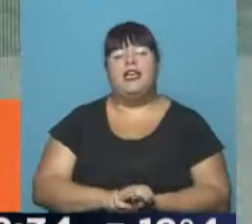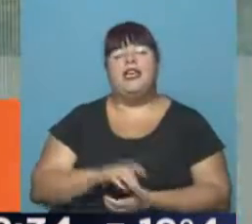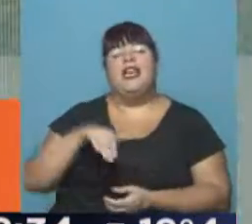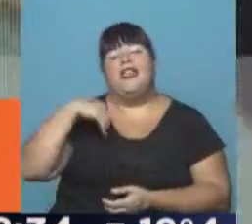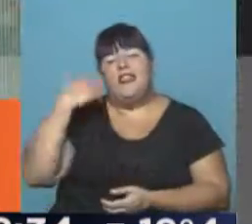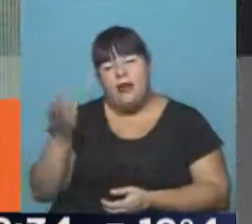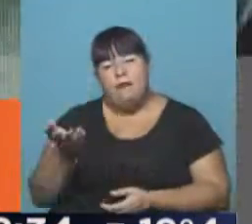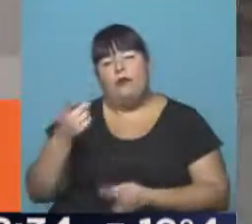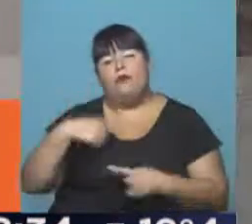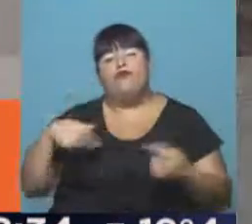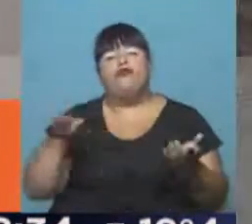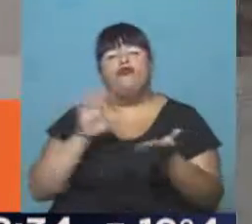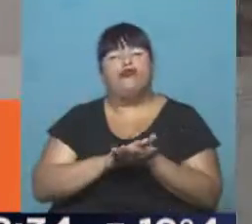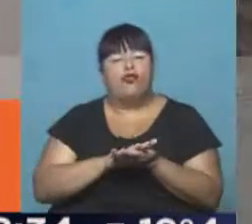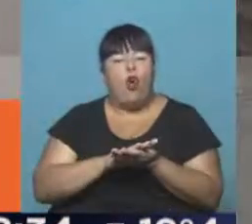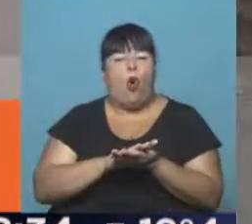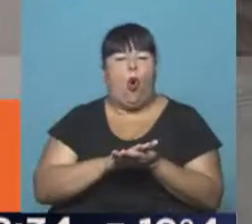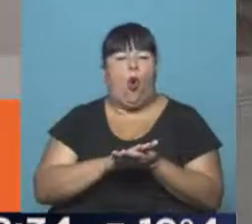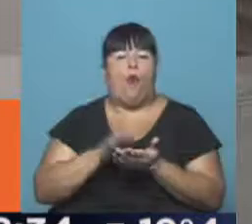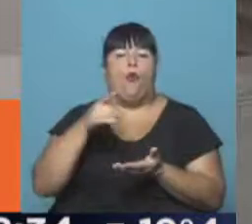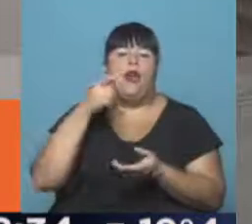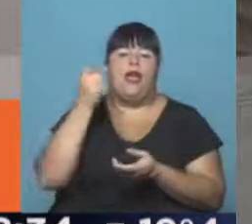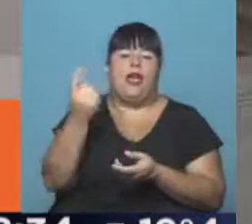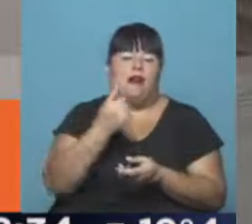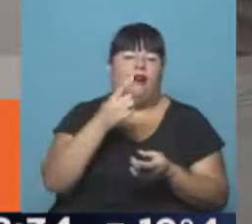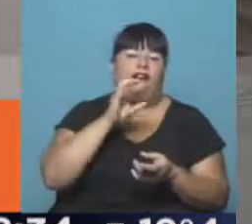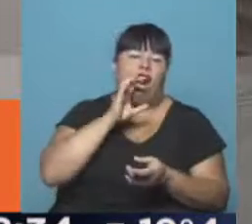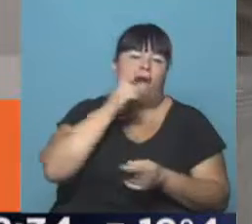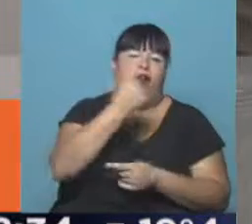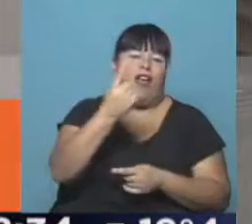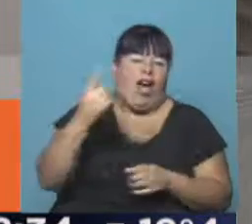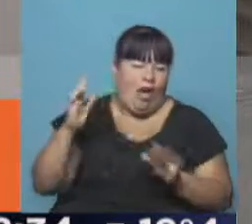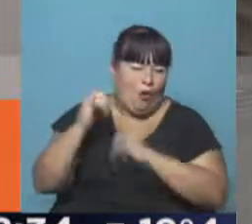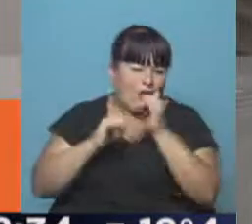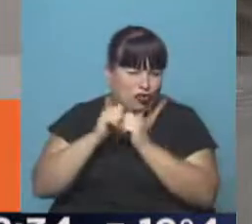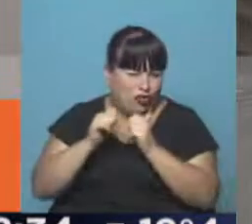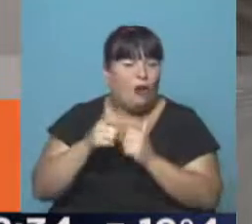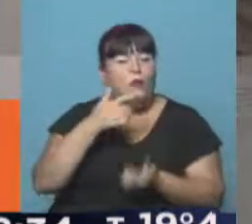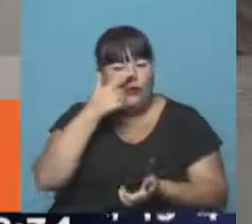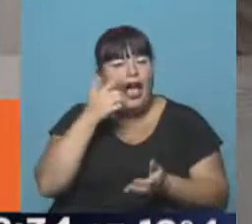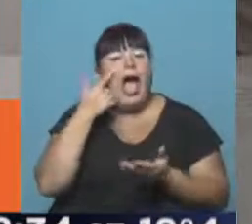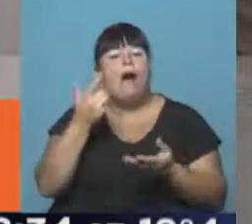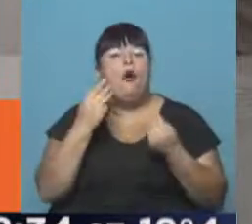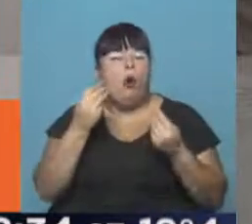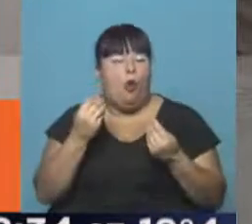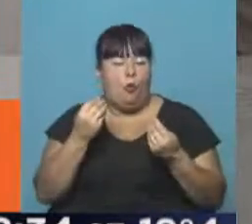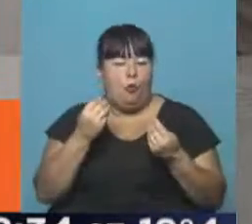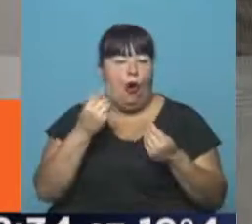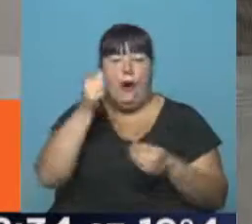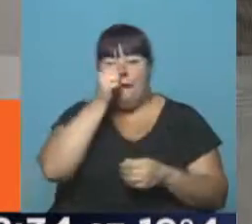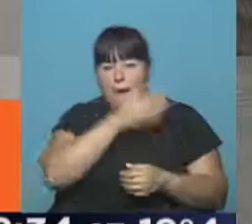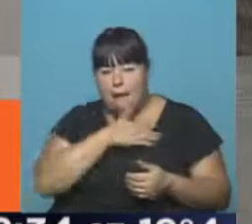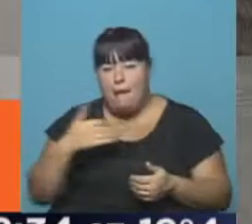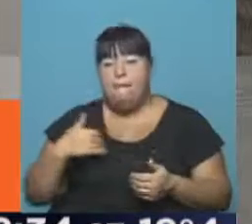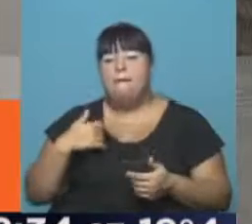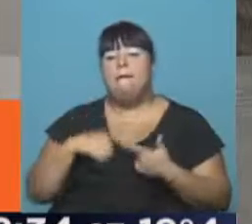Después hay mucho que tiene que ver con la autorreferencialidad o la anécdota personal. Digo, es interesante ver cómo los papás